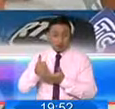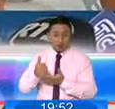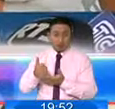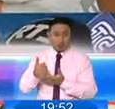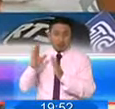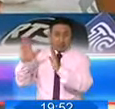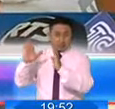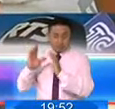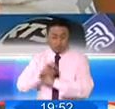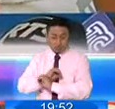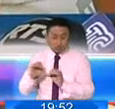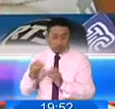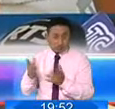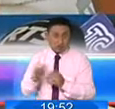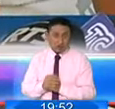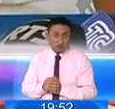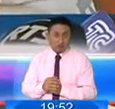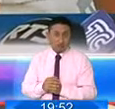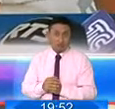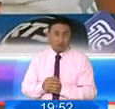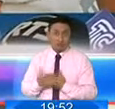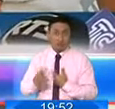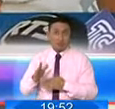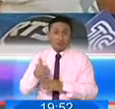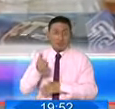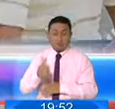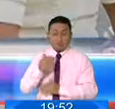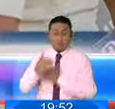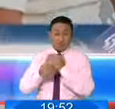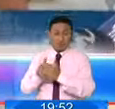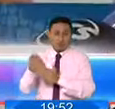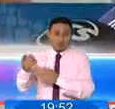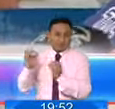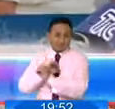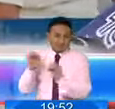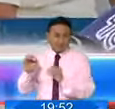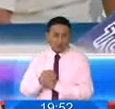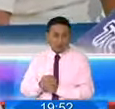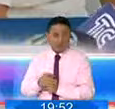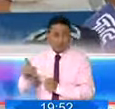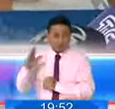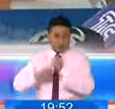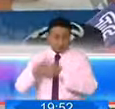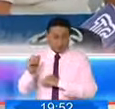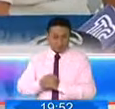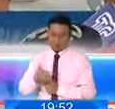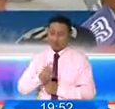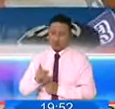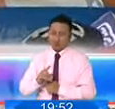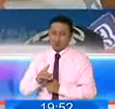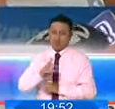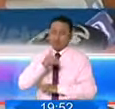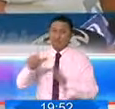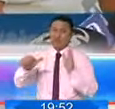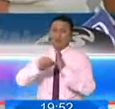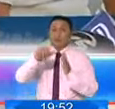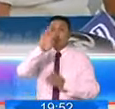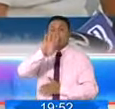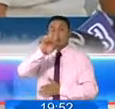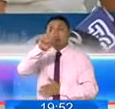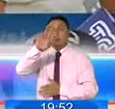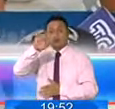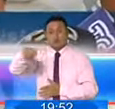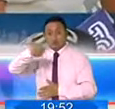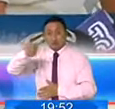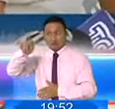cuenta dicha denuncia, ni siquiera había actuado conforme dispone el mismo protocolo, no le exime. Es más, le obliga el COIG en su artículo 422, numeral tercero,